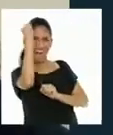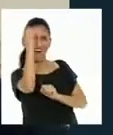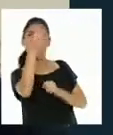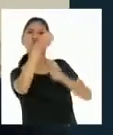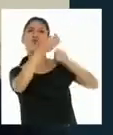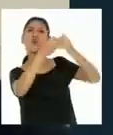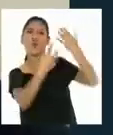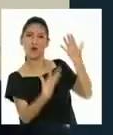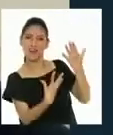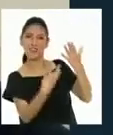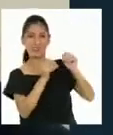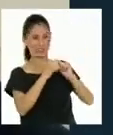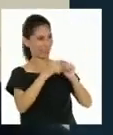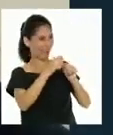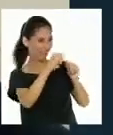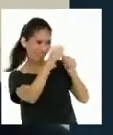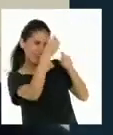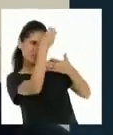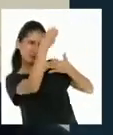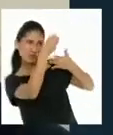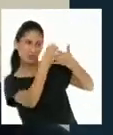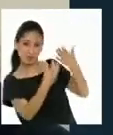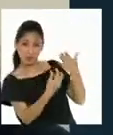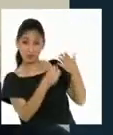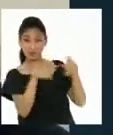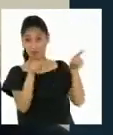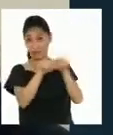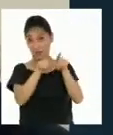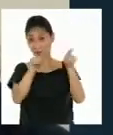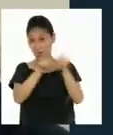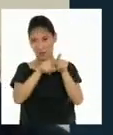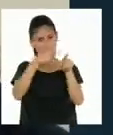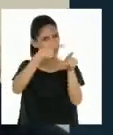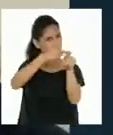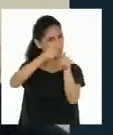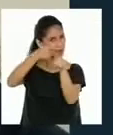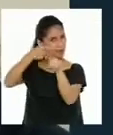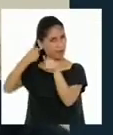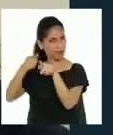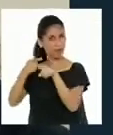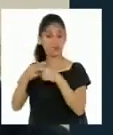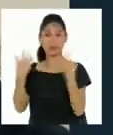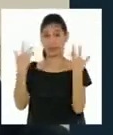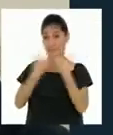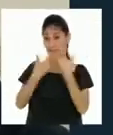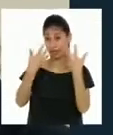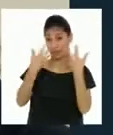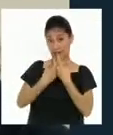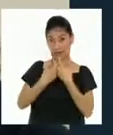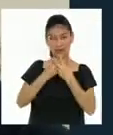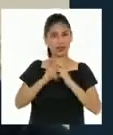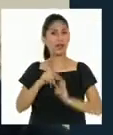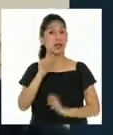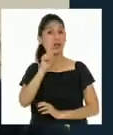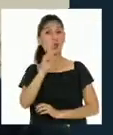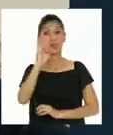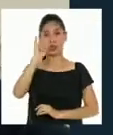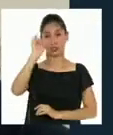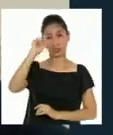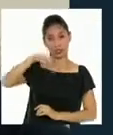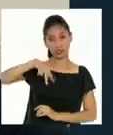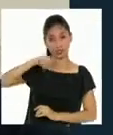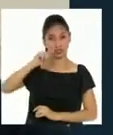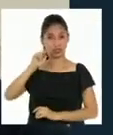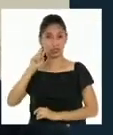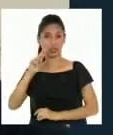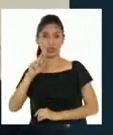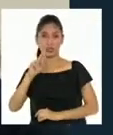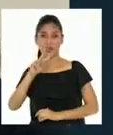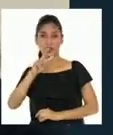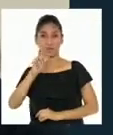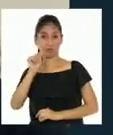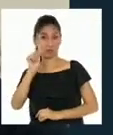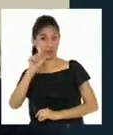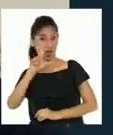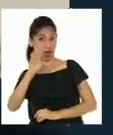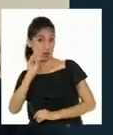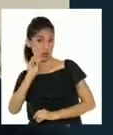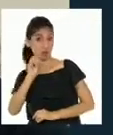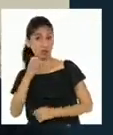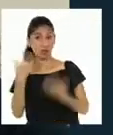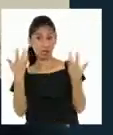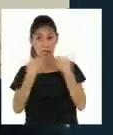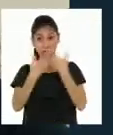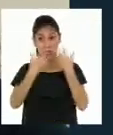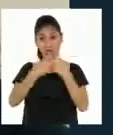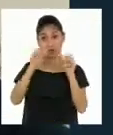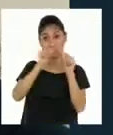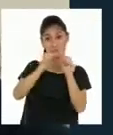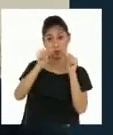continuas pueden asumir cualquier valor dentro de un determinado intervalo. Es por ello que pueden ser números decimales, por ejemplo, la